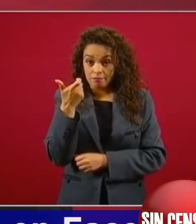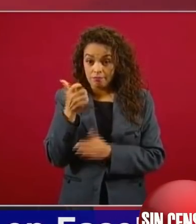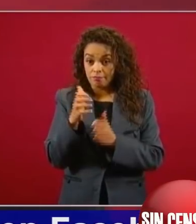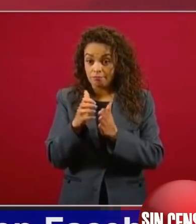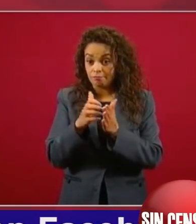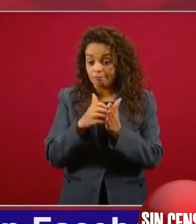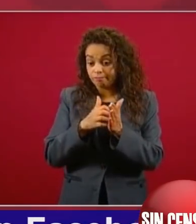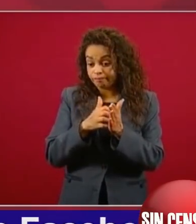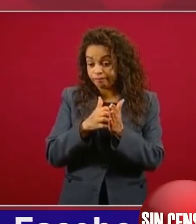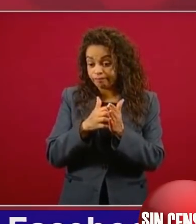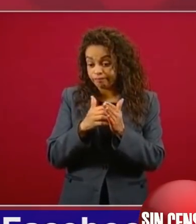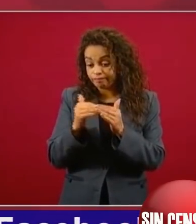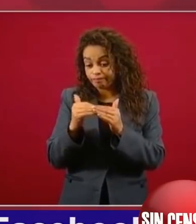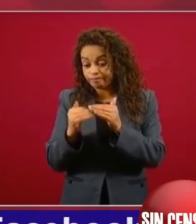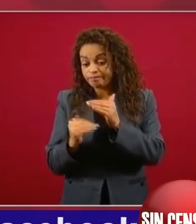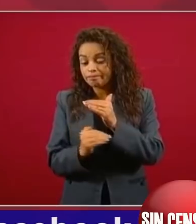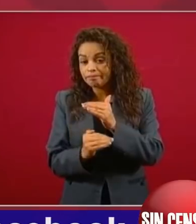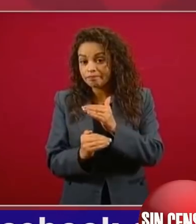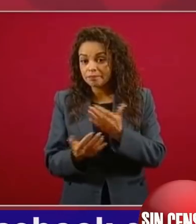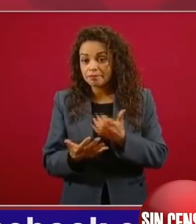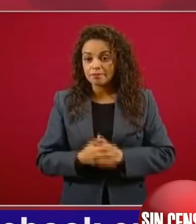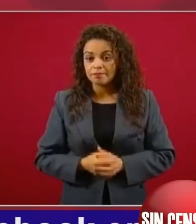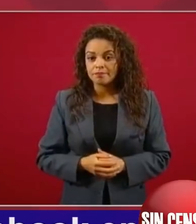¿Y en qué trabajas?